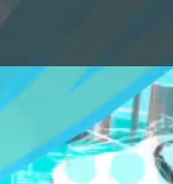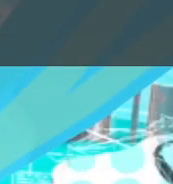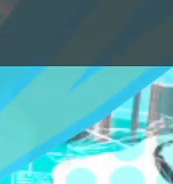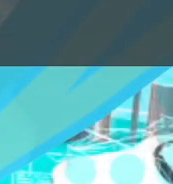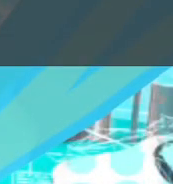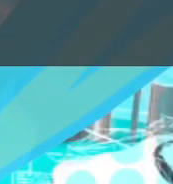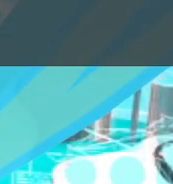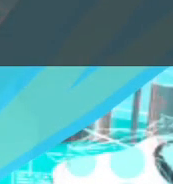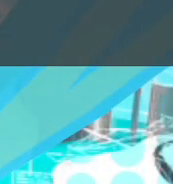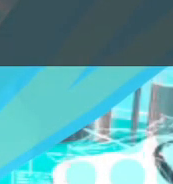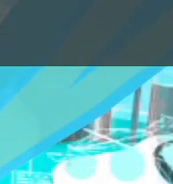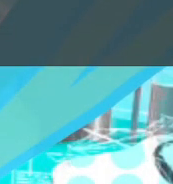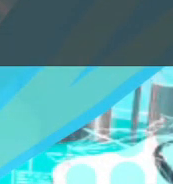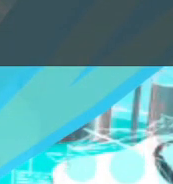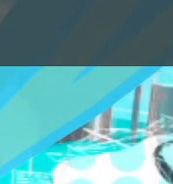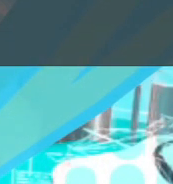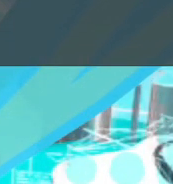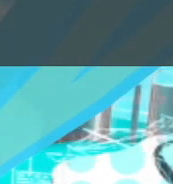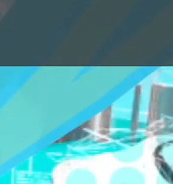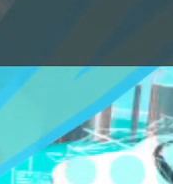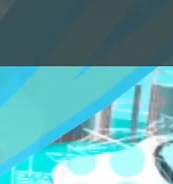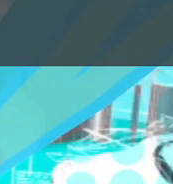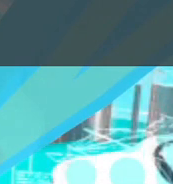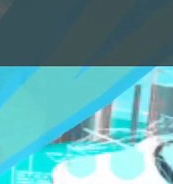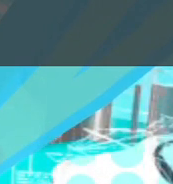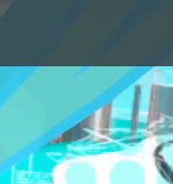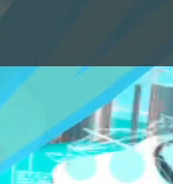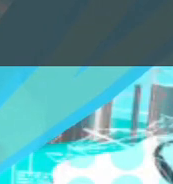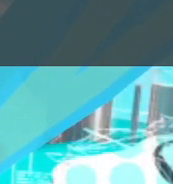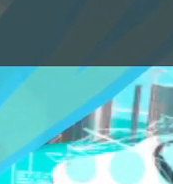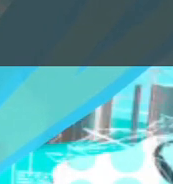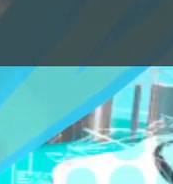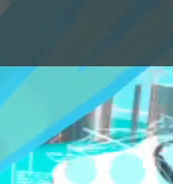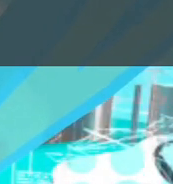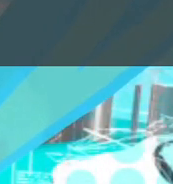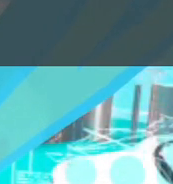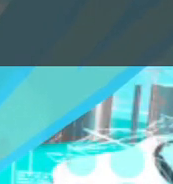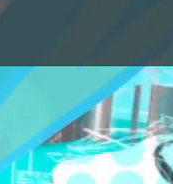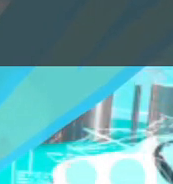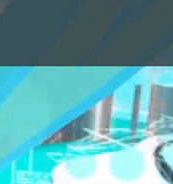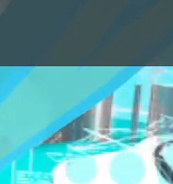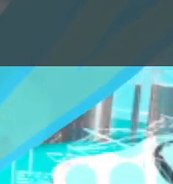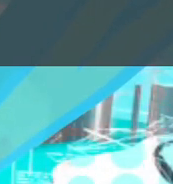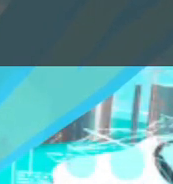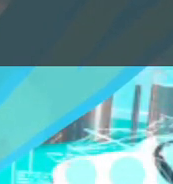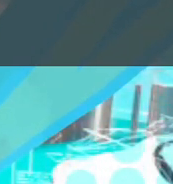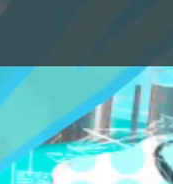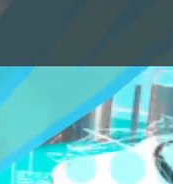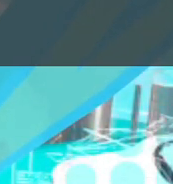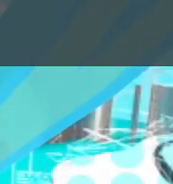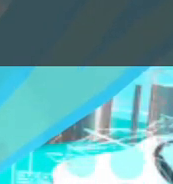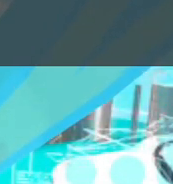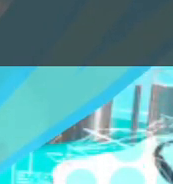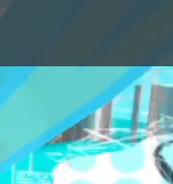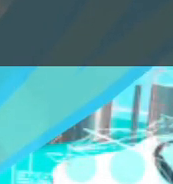Bueno, yo creo que el margen que tiene, eso es lo que la ley le establece, ¿no? Que tiene un periodo, que le quedan 2 años